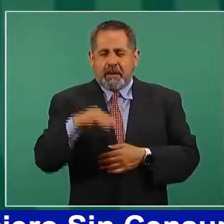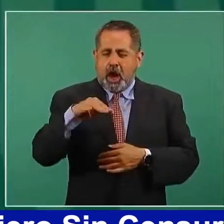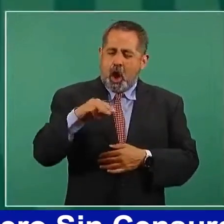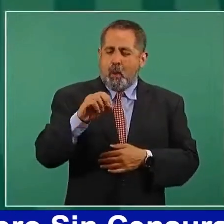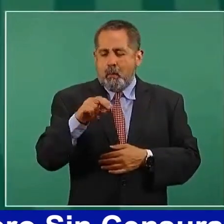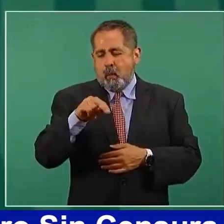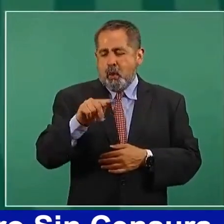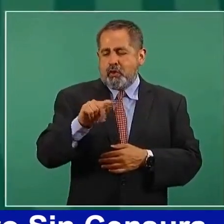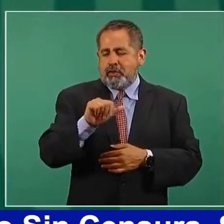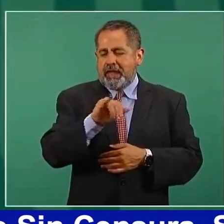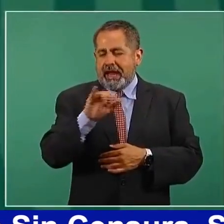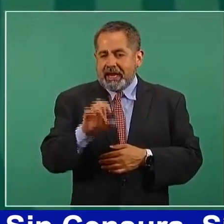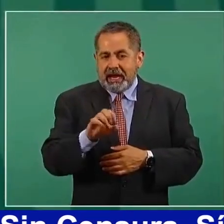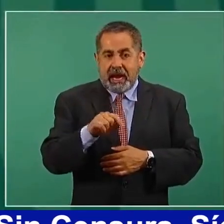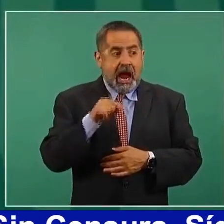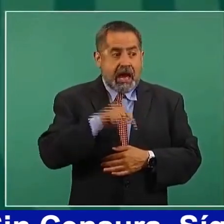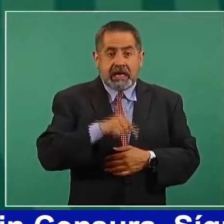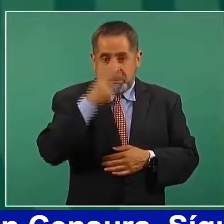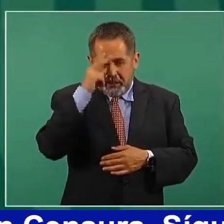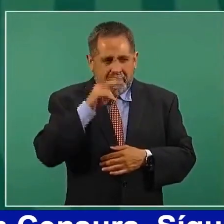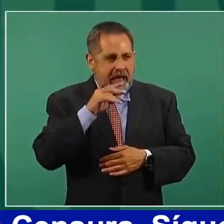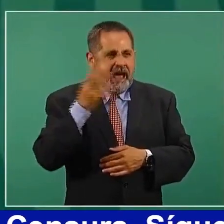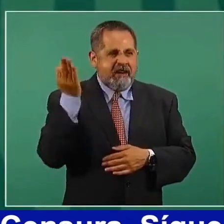México una dimensión de escándalo